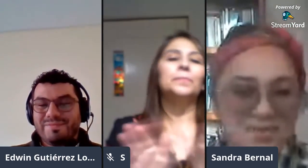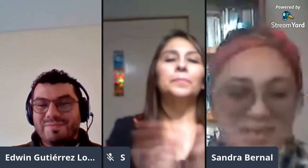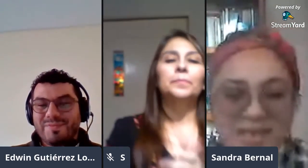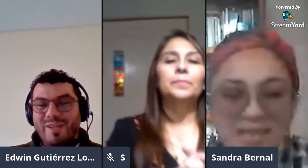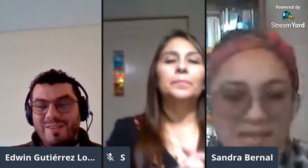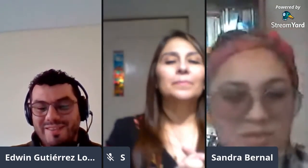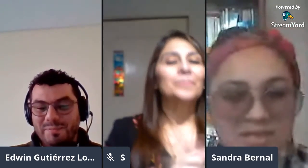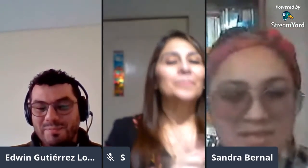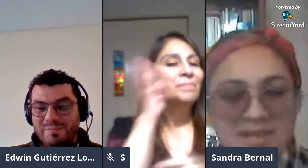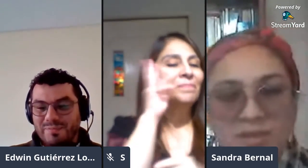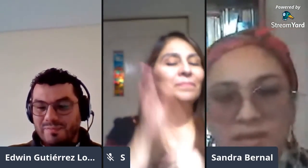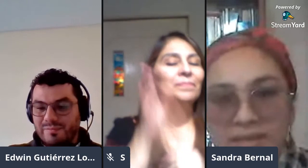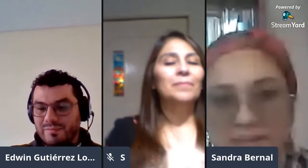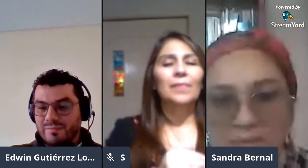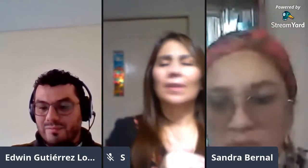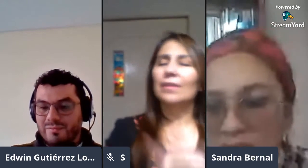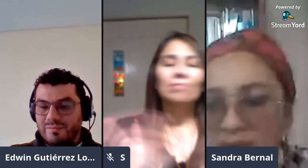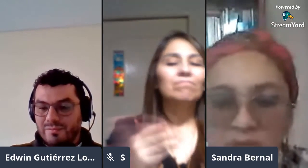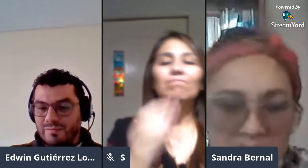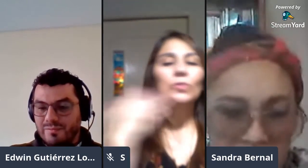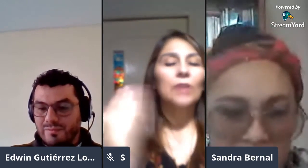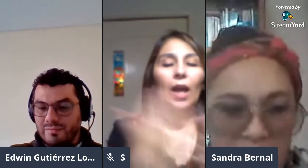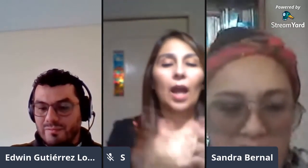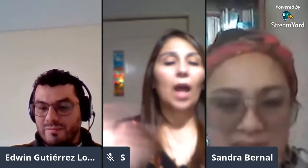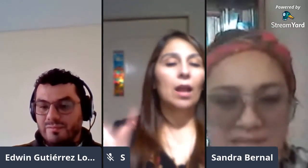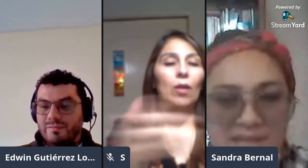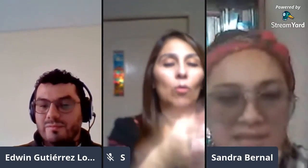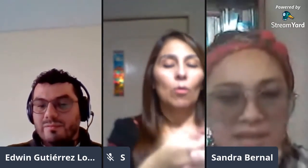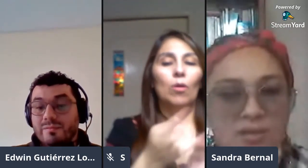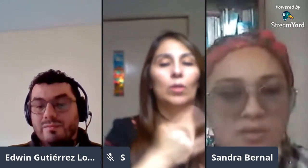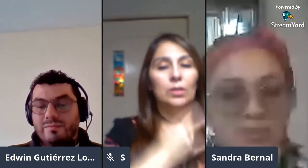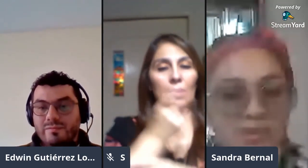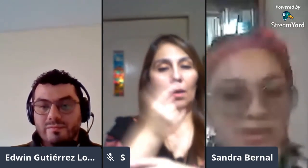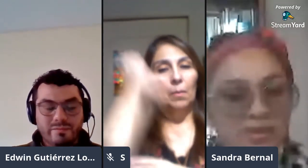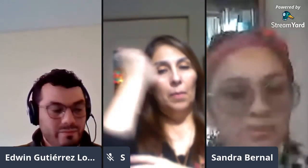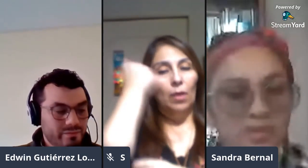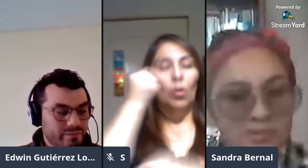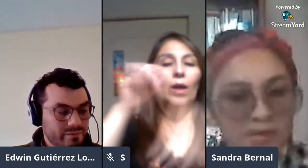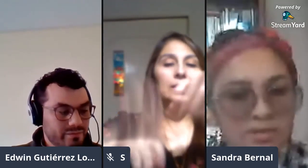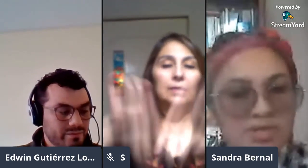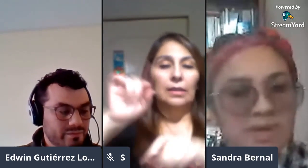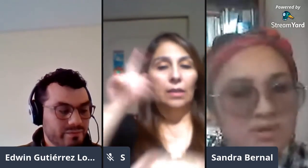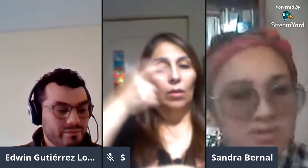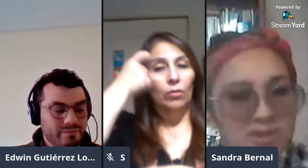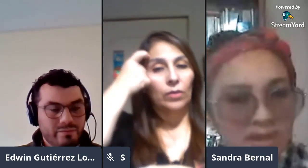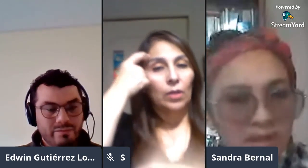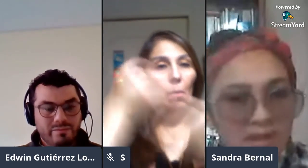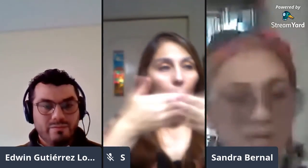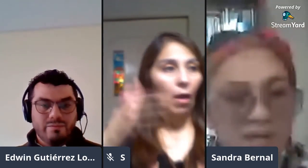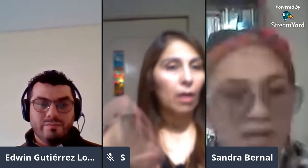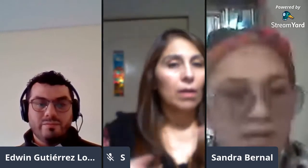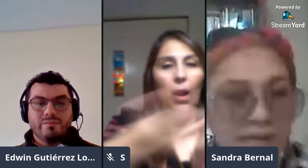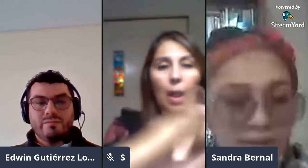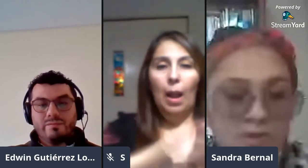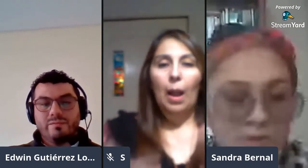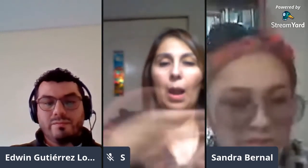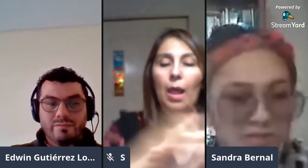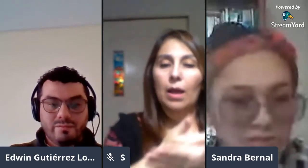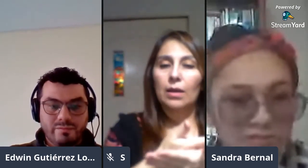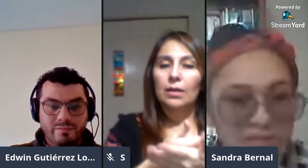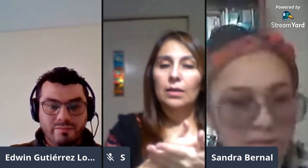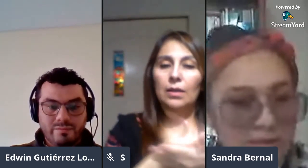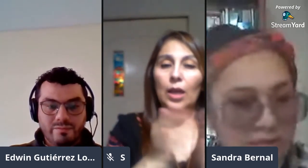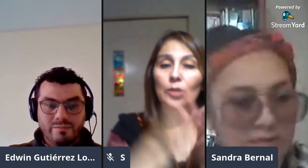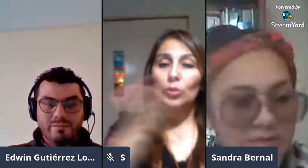Tienes razón. Nada, muchas gracias a todo el equipo, a la Universidad Pedagógica, a la Secretaría de Gobierno por abrir estos espacios que nos